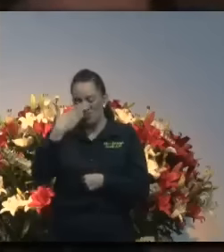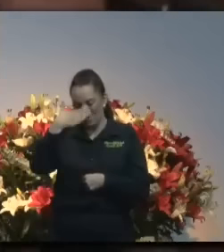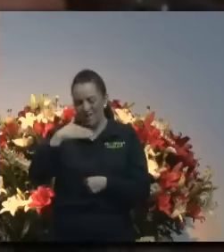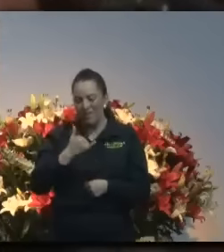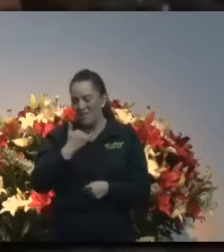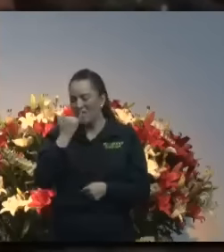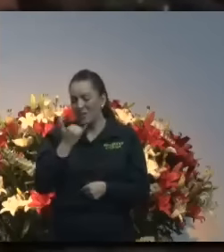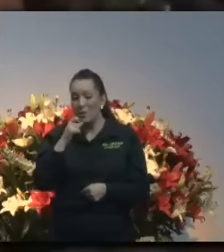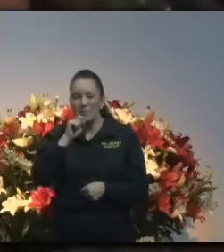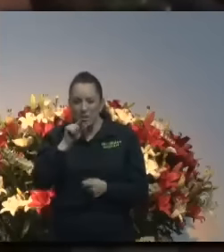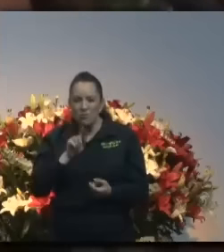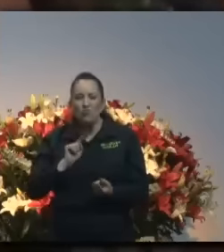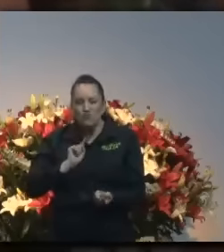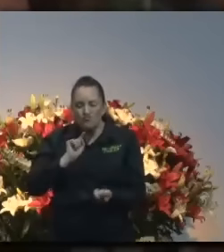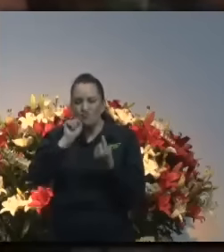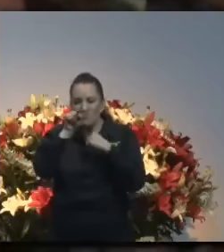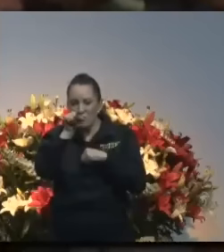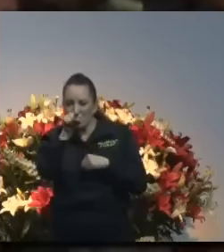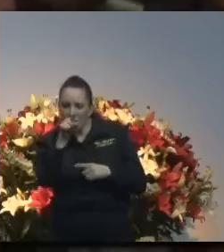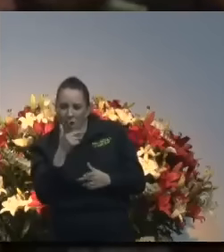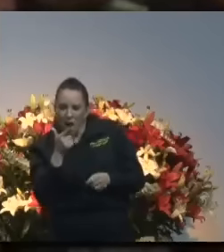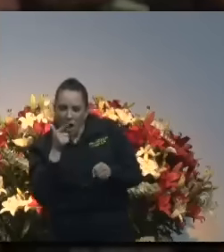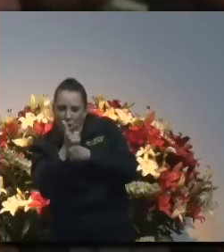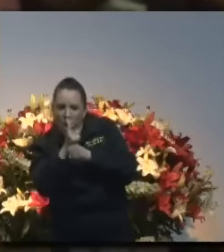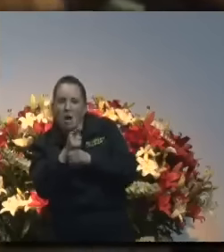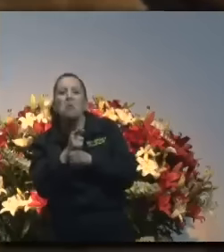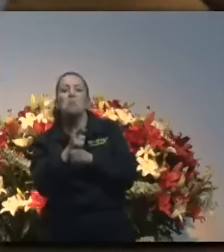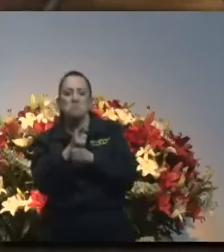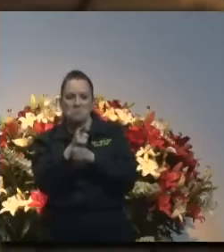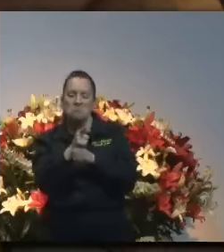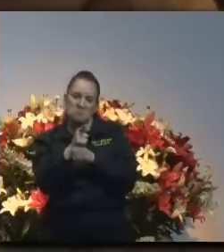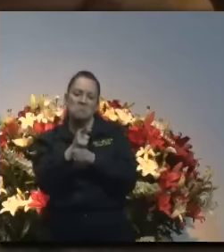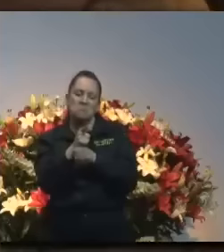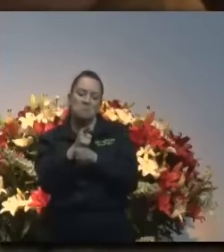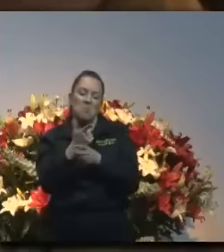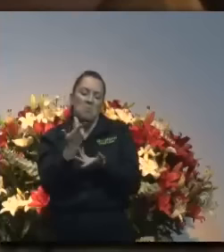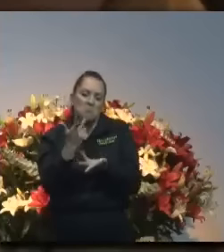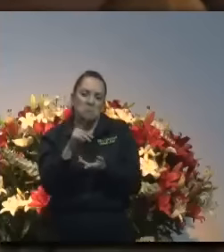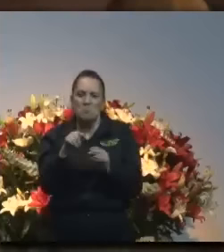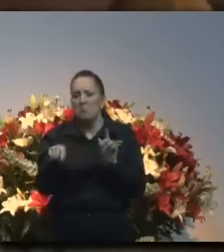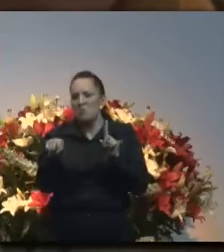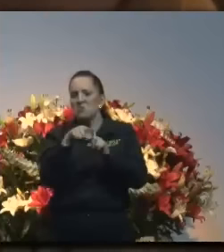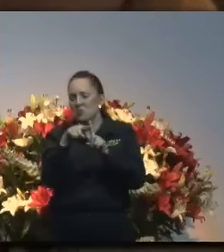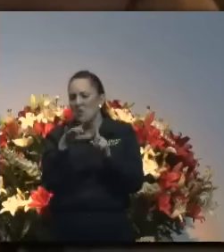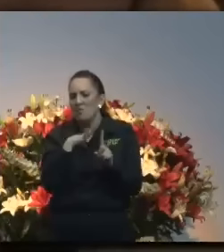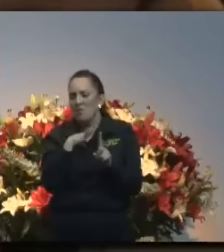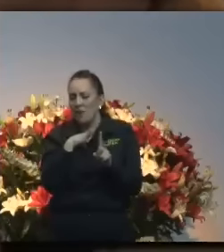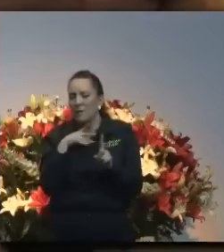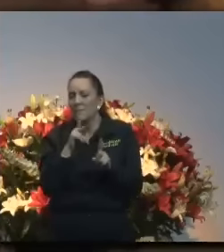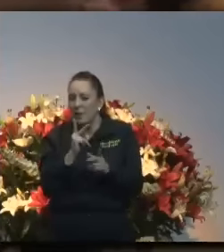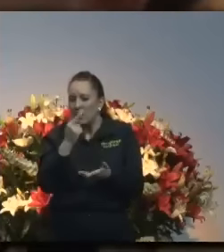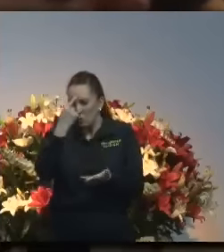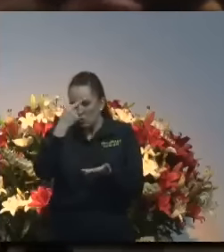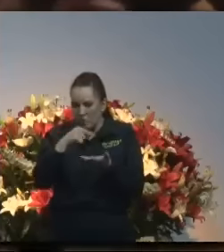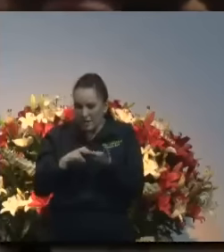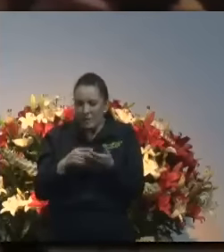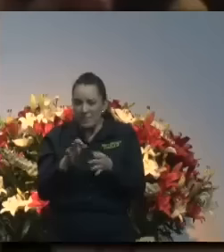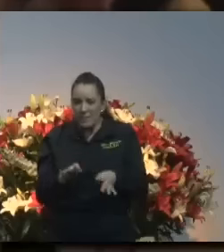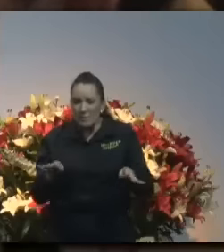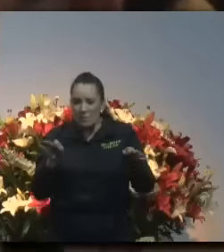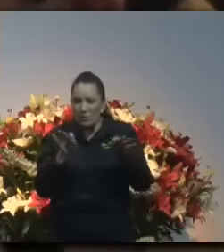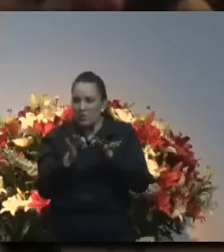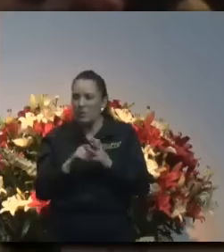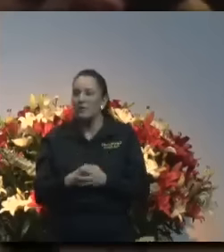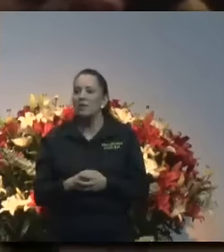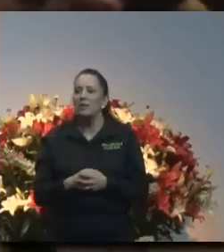en el contrincante, pues como lo positivo, ¿no? Entonces, con el fin de alimentar un discurso conciliatorio, quería ver si puede